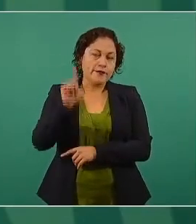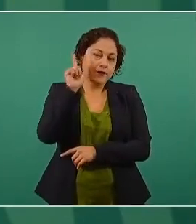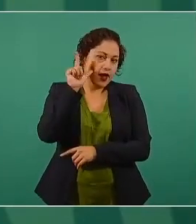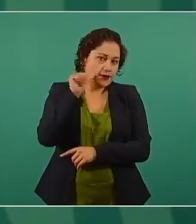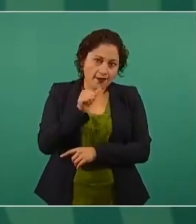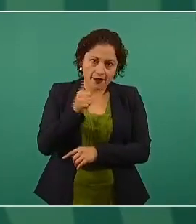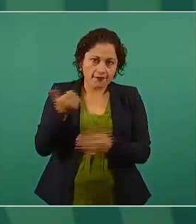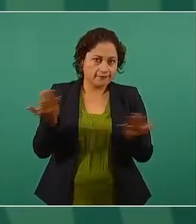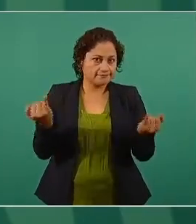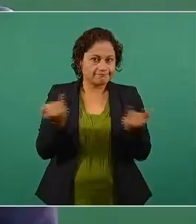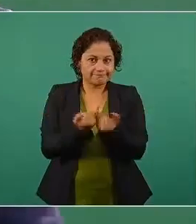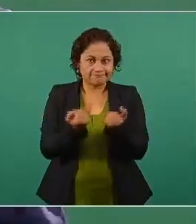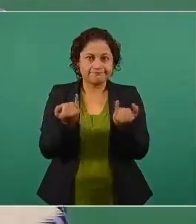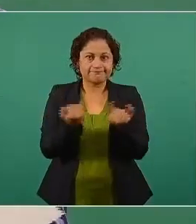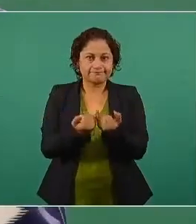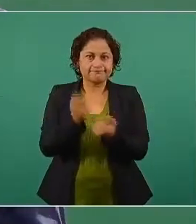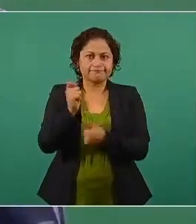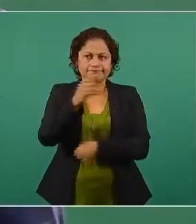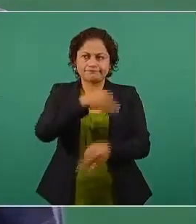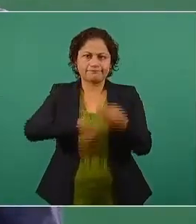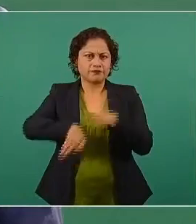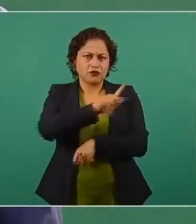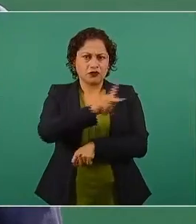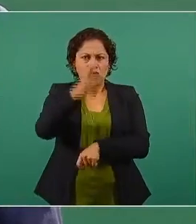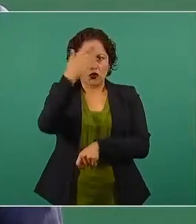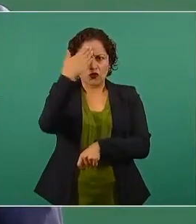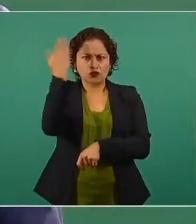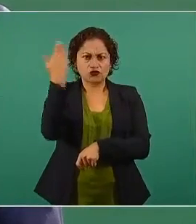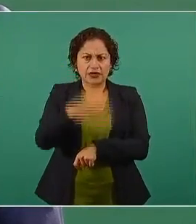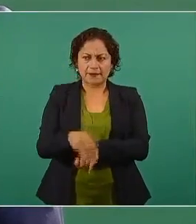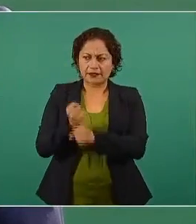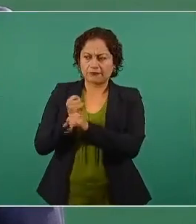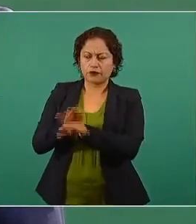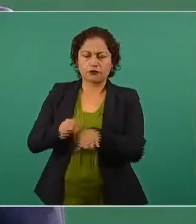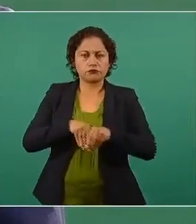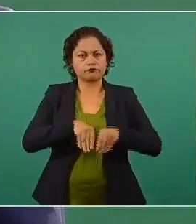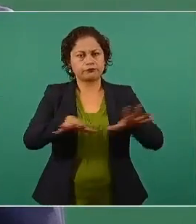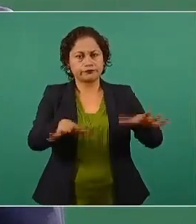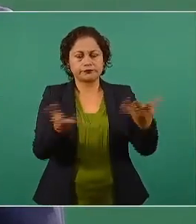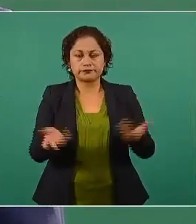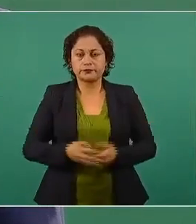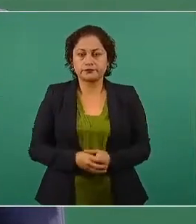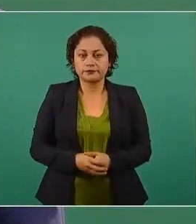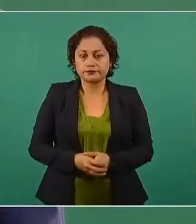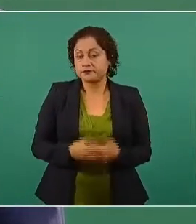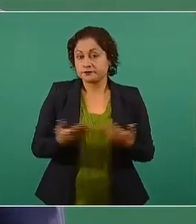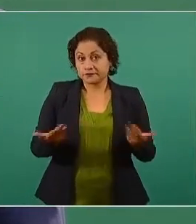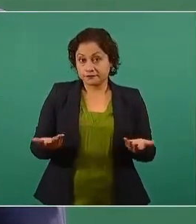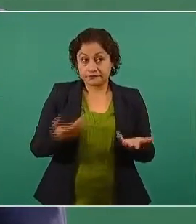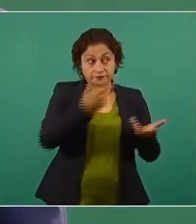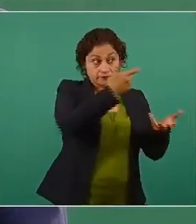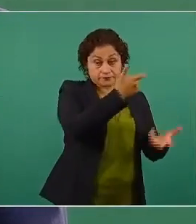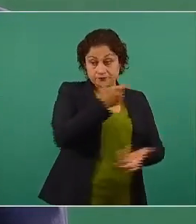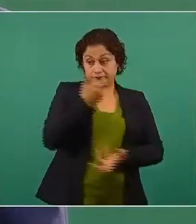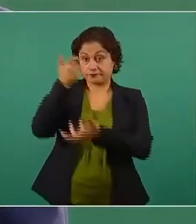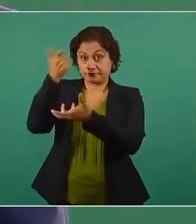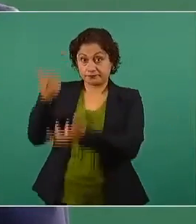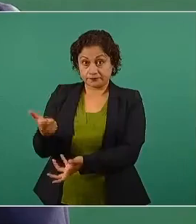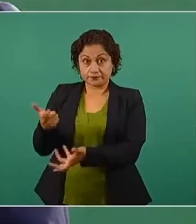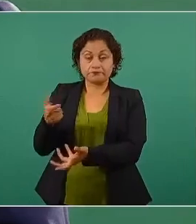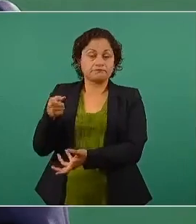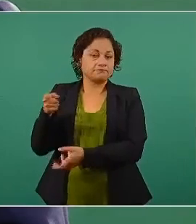mañana, es de dominio público. Entonces, eso es indebido,